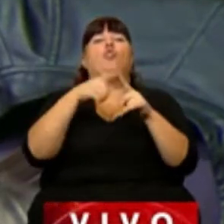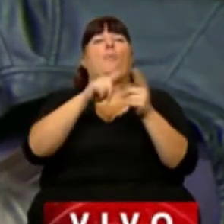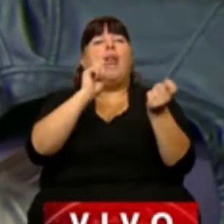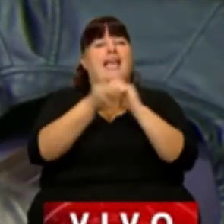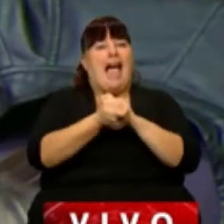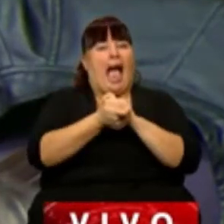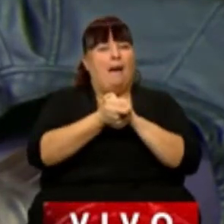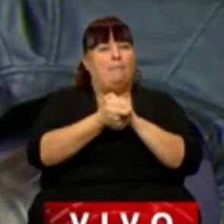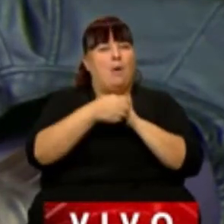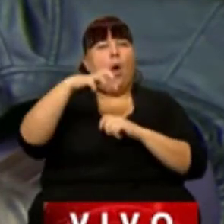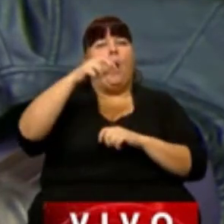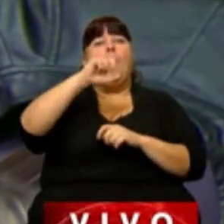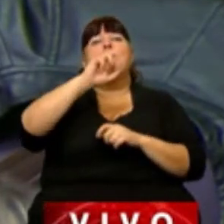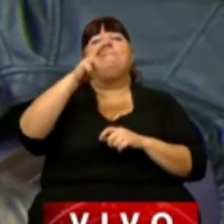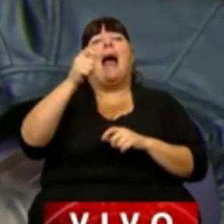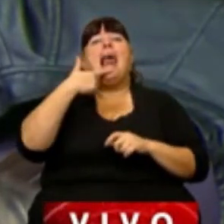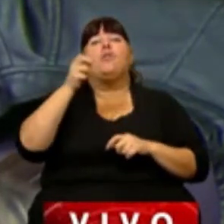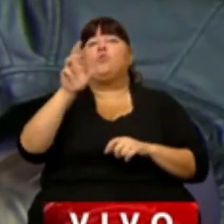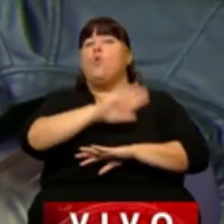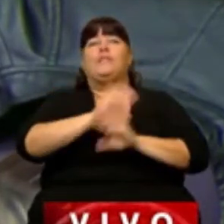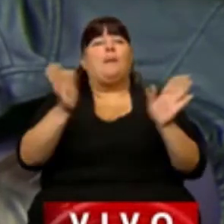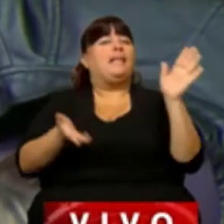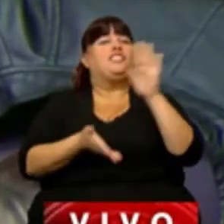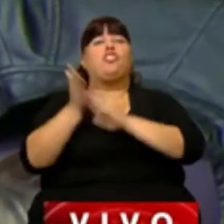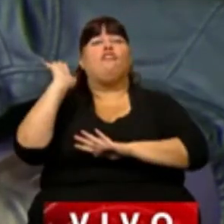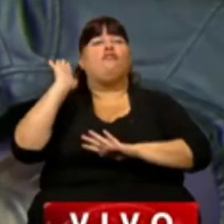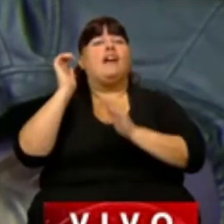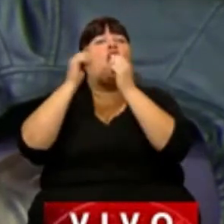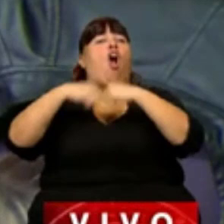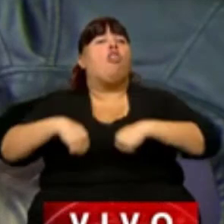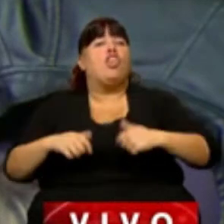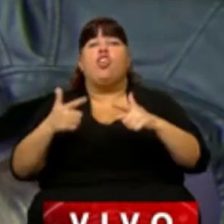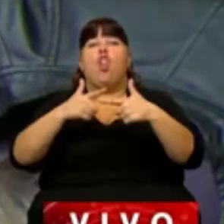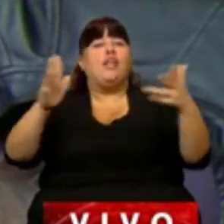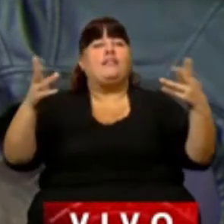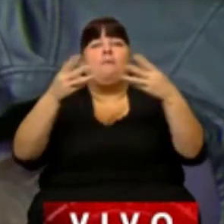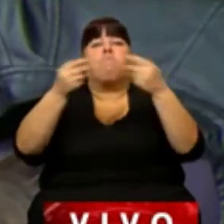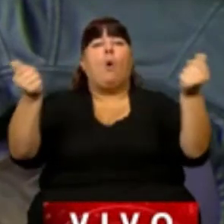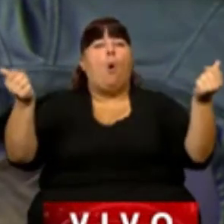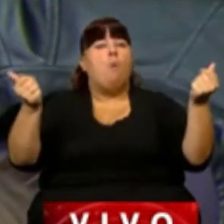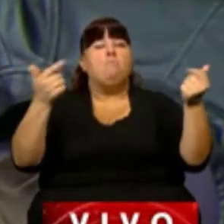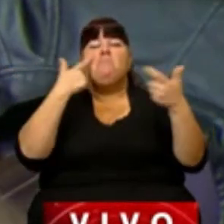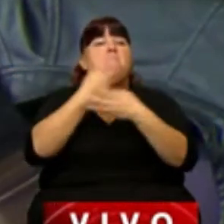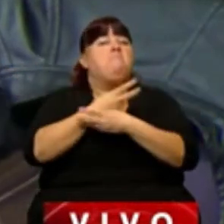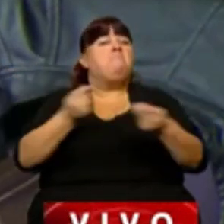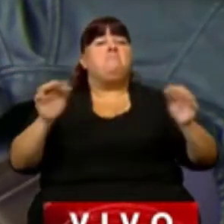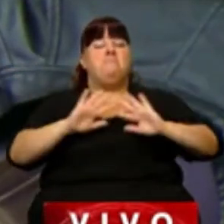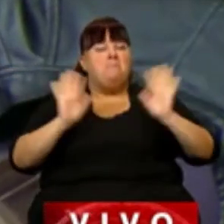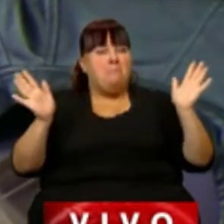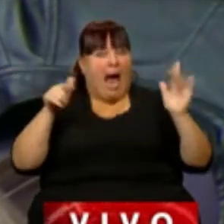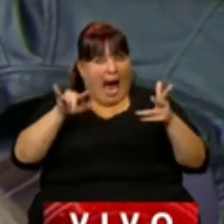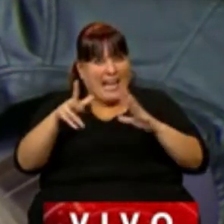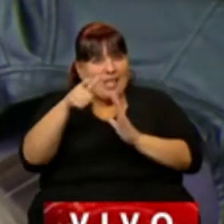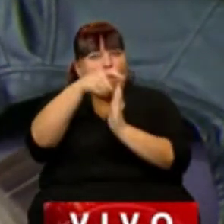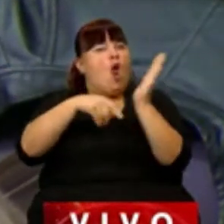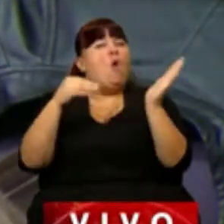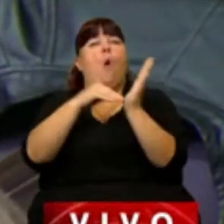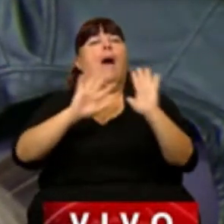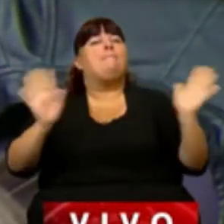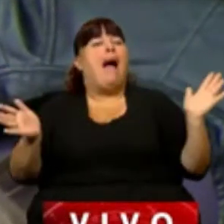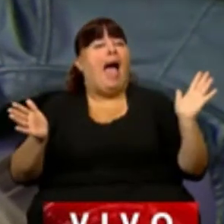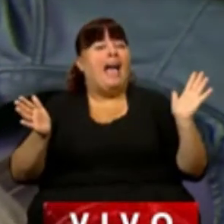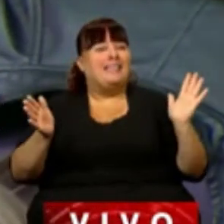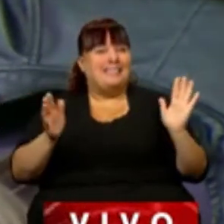Cambio Perla Sur. No lo van a ver más, se fue, se escondió, no está. No se ve más en este tipo de boleta.